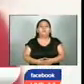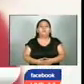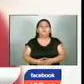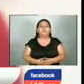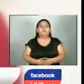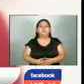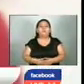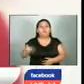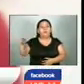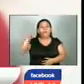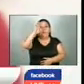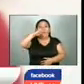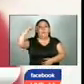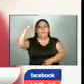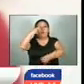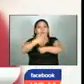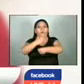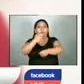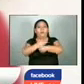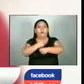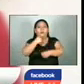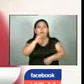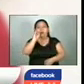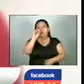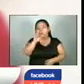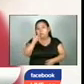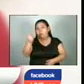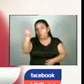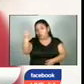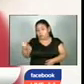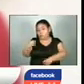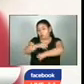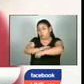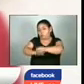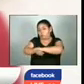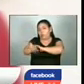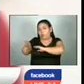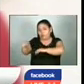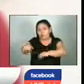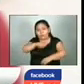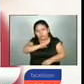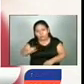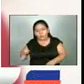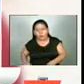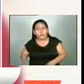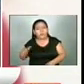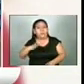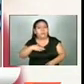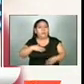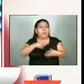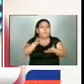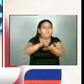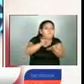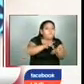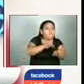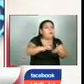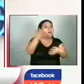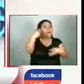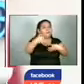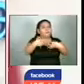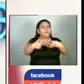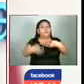Autoridades de Guatemala logran la captura de un salvadoreño acusado de pertenecer a pandillas que tiene antecedentes por extorsión.